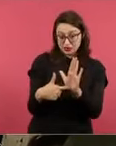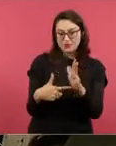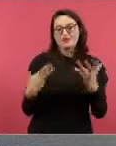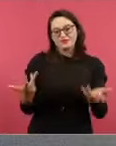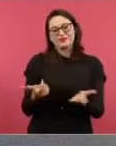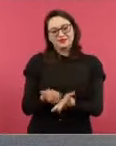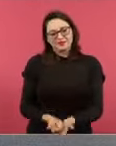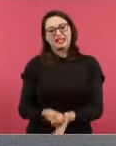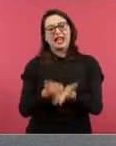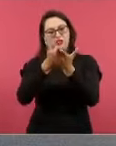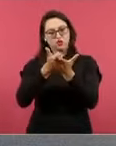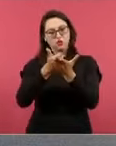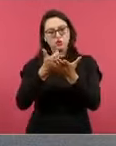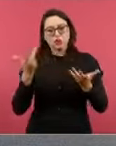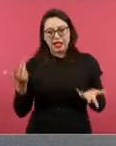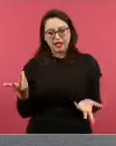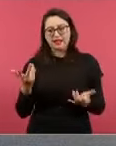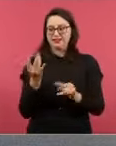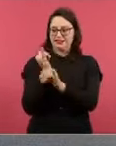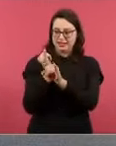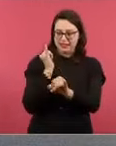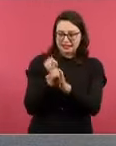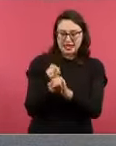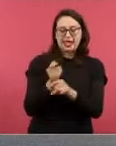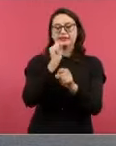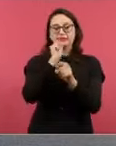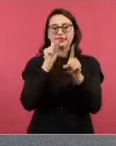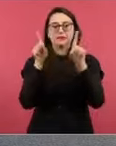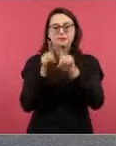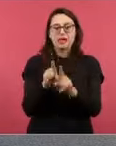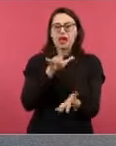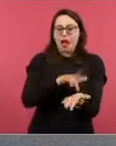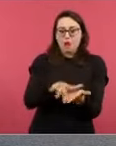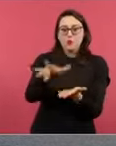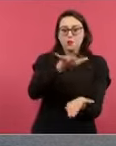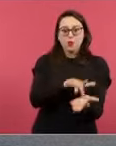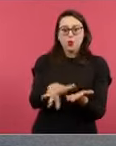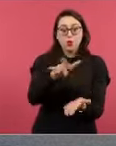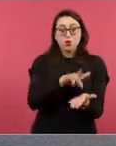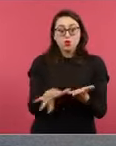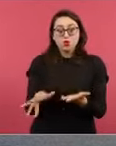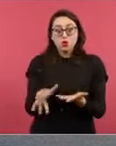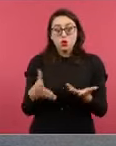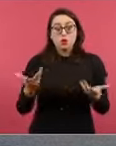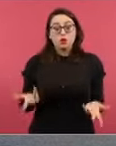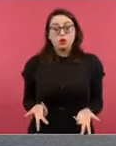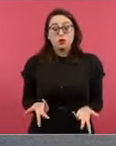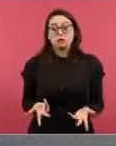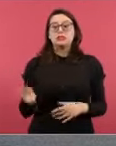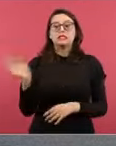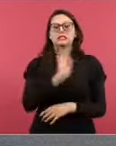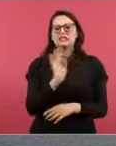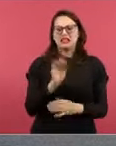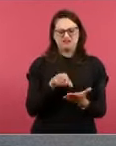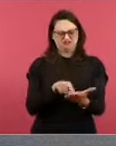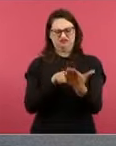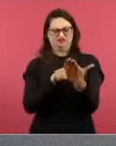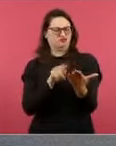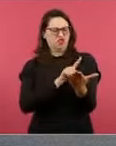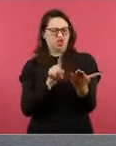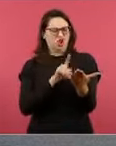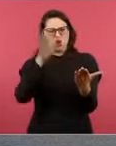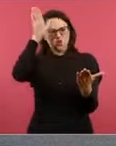de comunicación y el internet, hay muchos otros apoyos. Si alguien no está de acuerdo con este, pues busque otros.